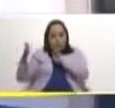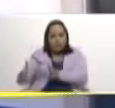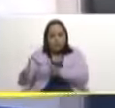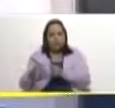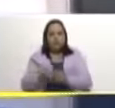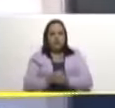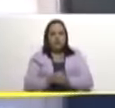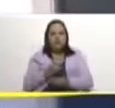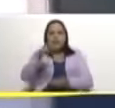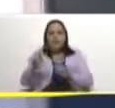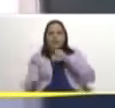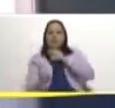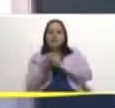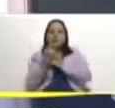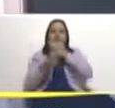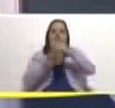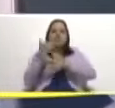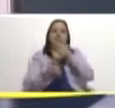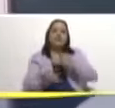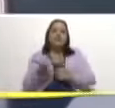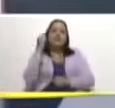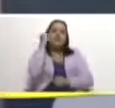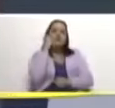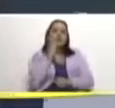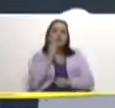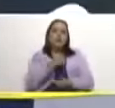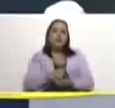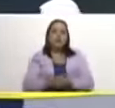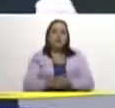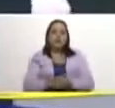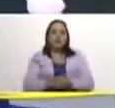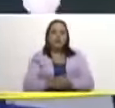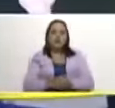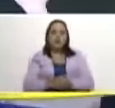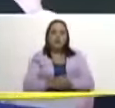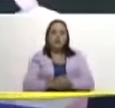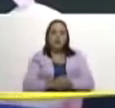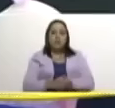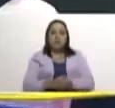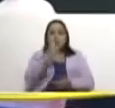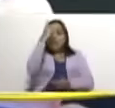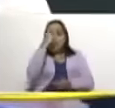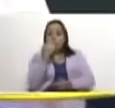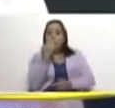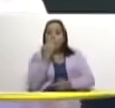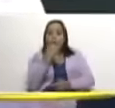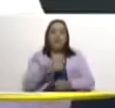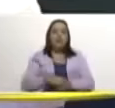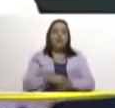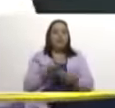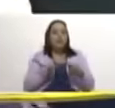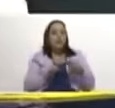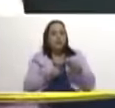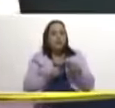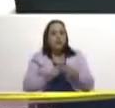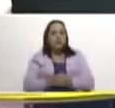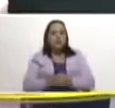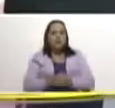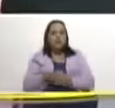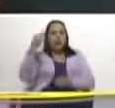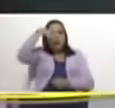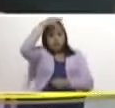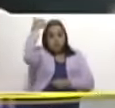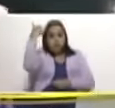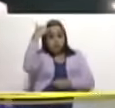de la traición al proyecto de Sucre, de Rafael Urdaneta, al proyecto